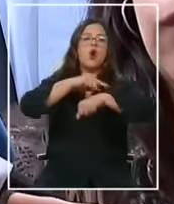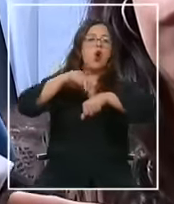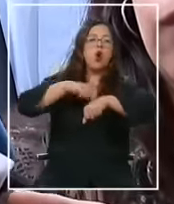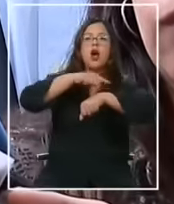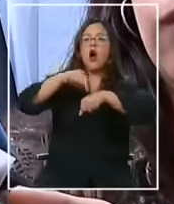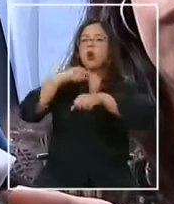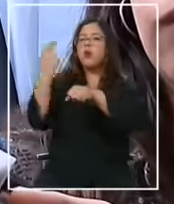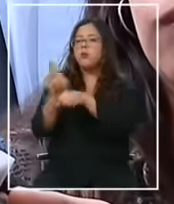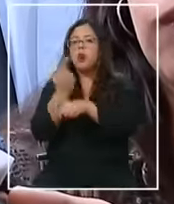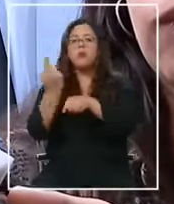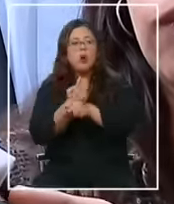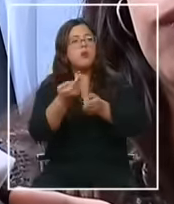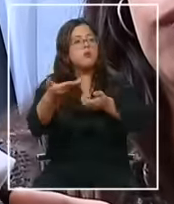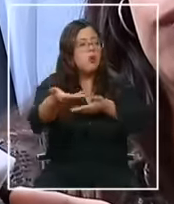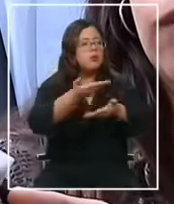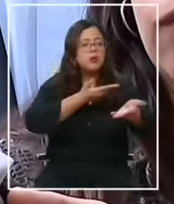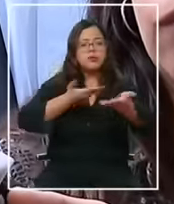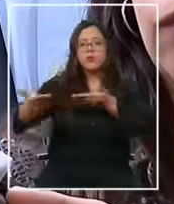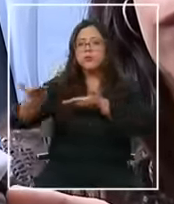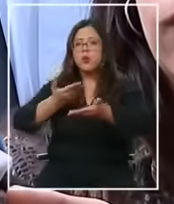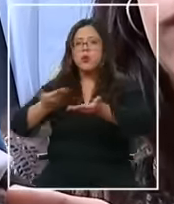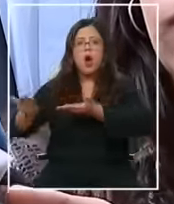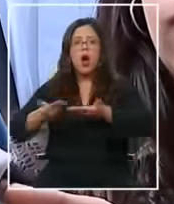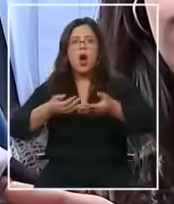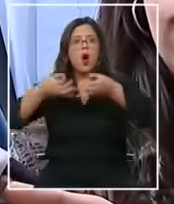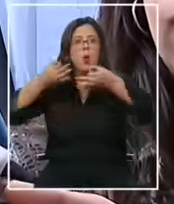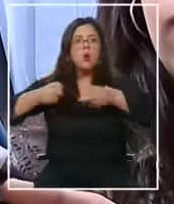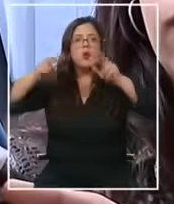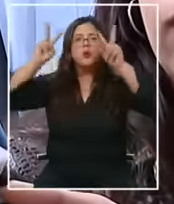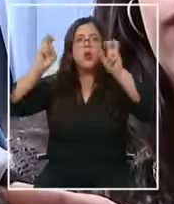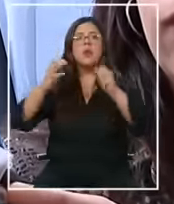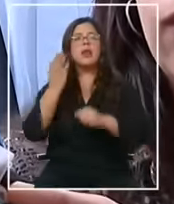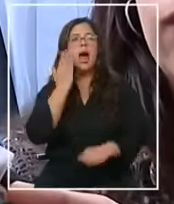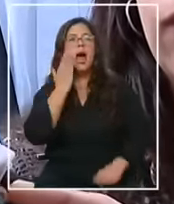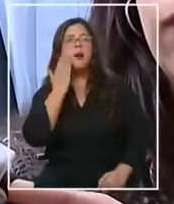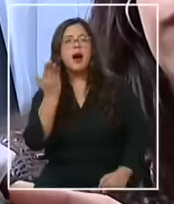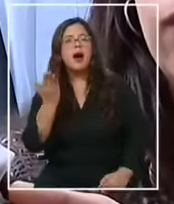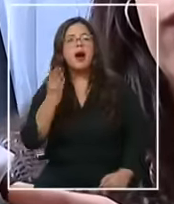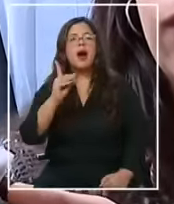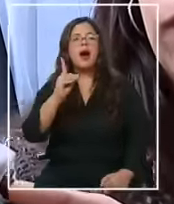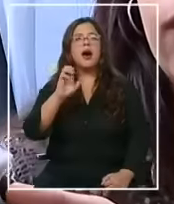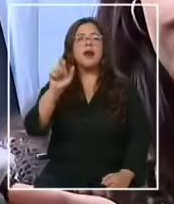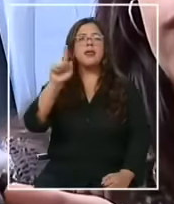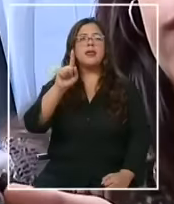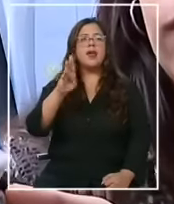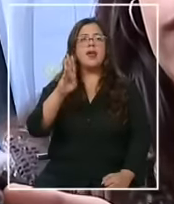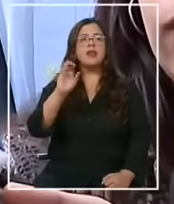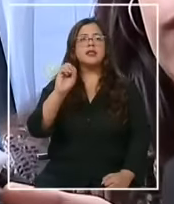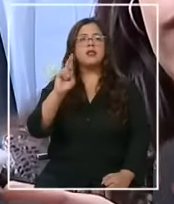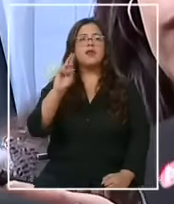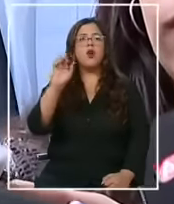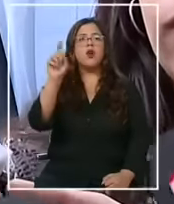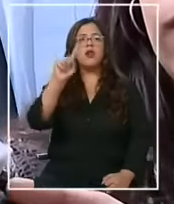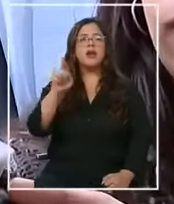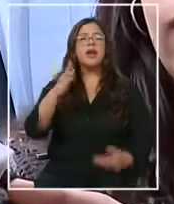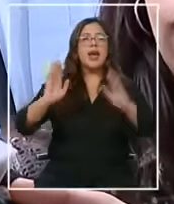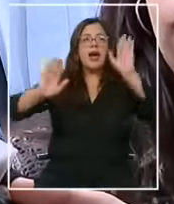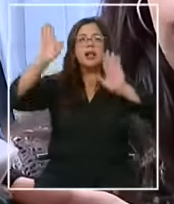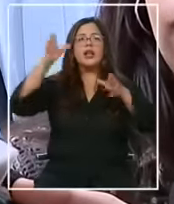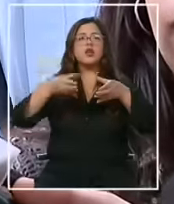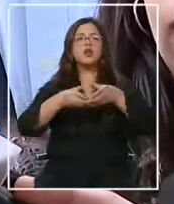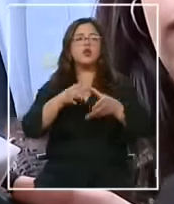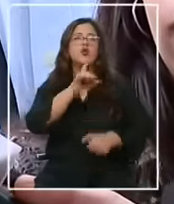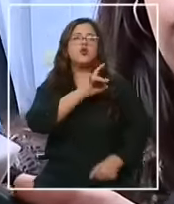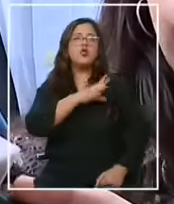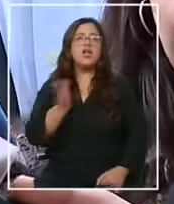y días de conversación donde, en un gran gesto de generosidad, Mario Desbordes ha aceptado ser el candidato de Chile